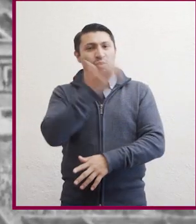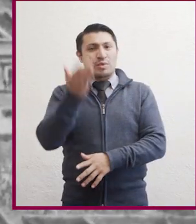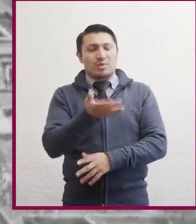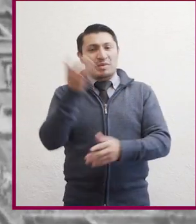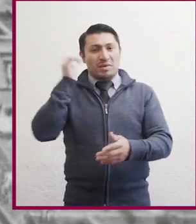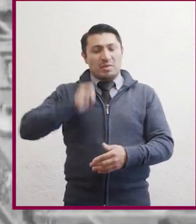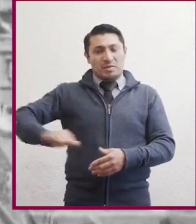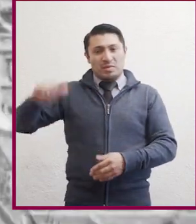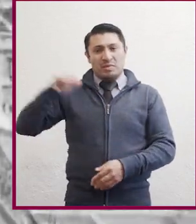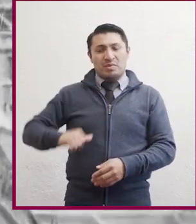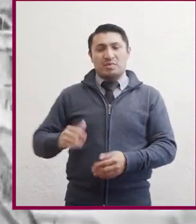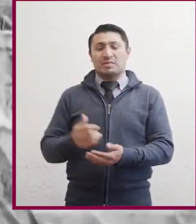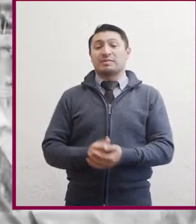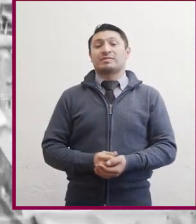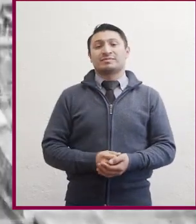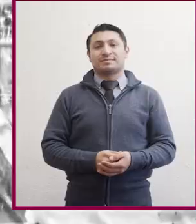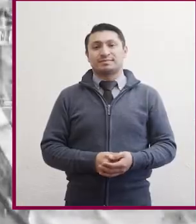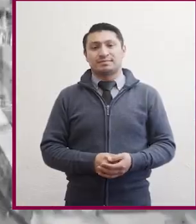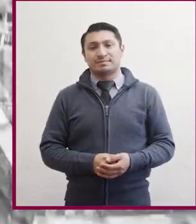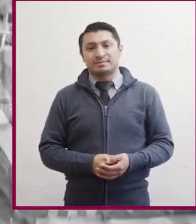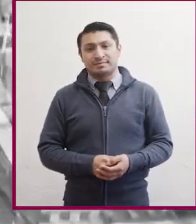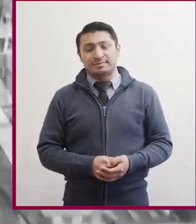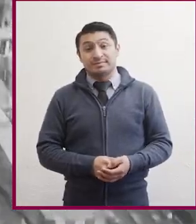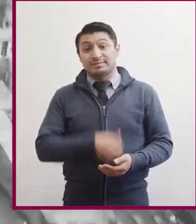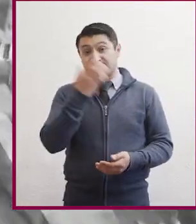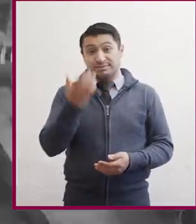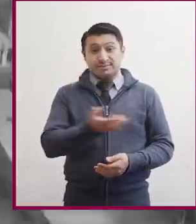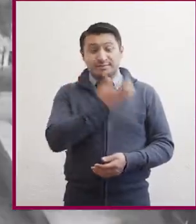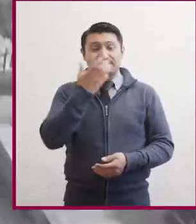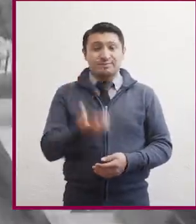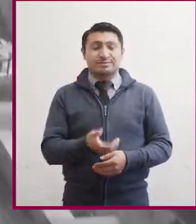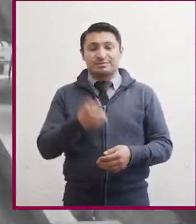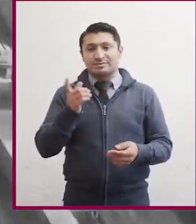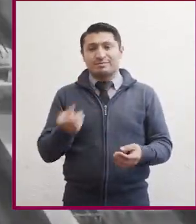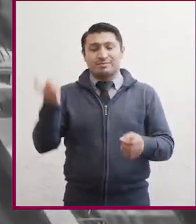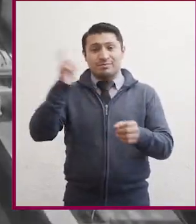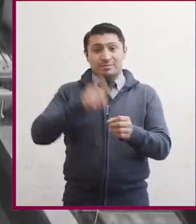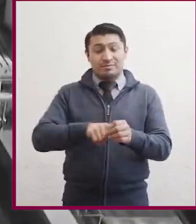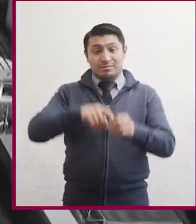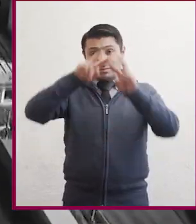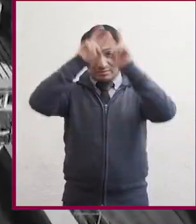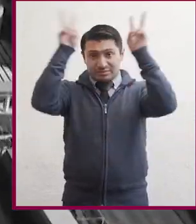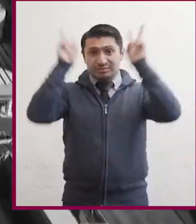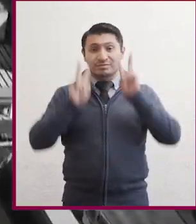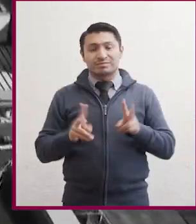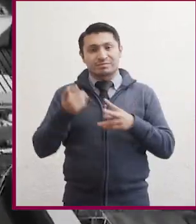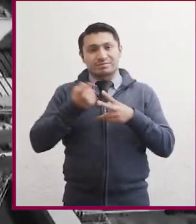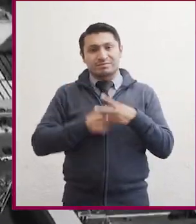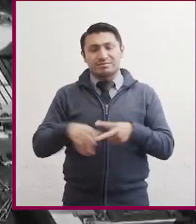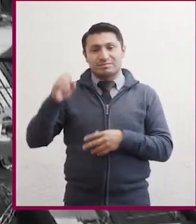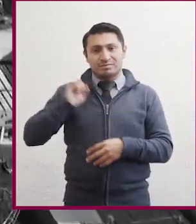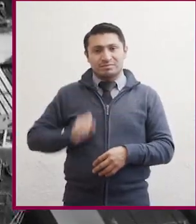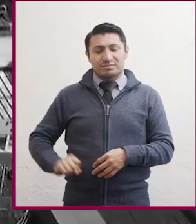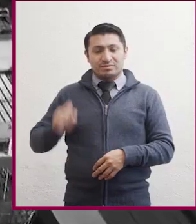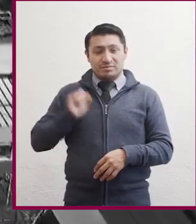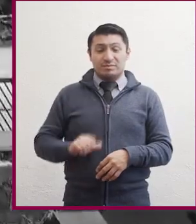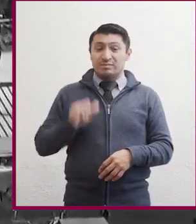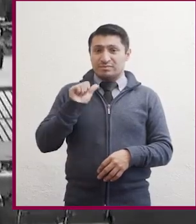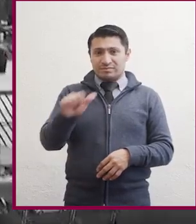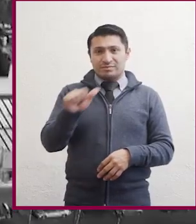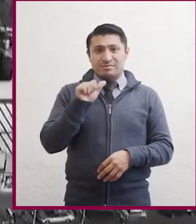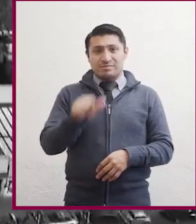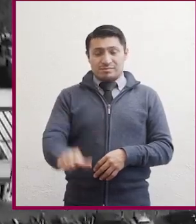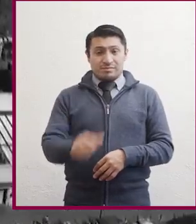que se remonta hasta la época prehispánica. La tradición asociada a la Virgen de Guadalupe comenzó en el siglo